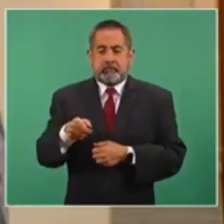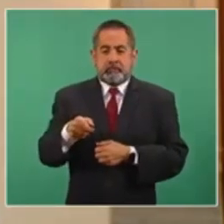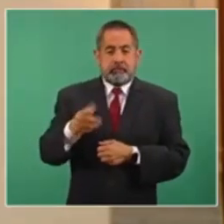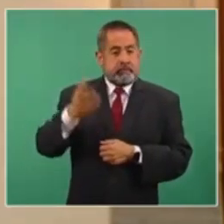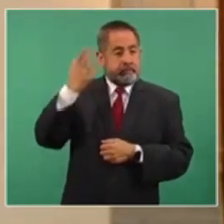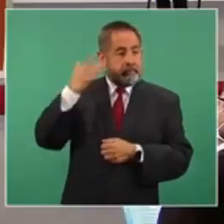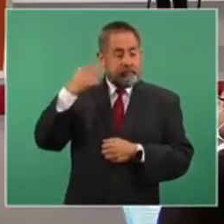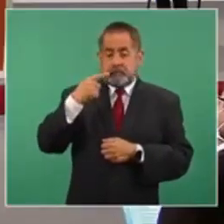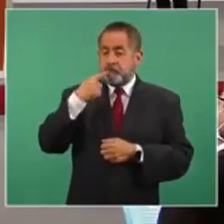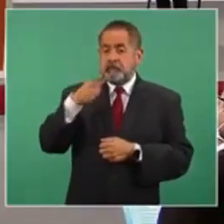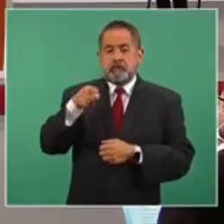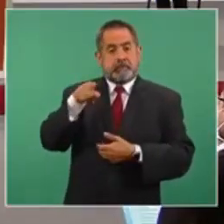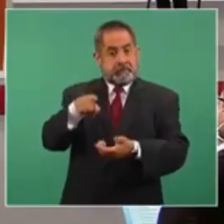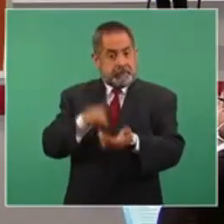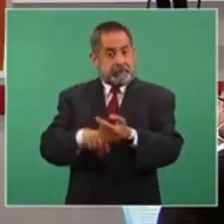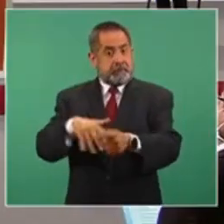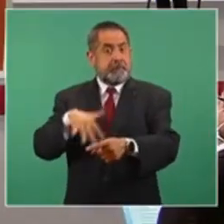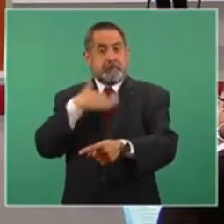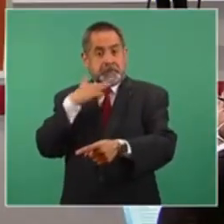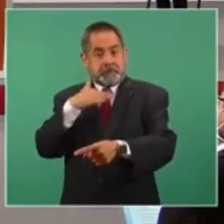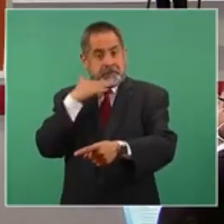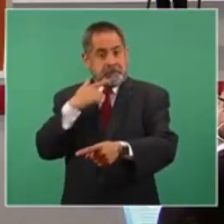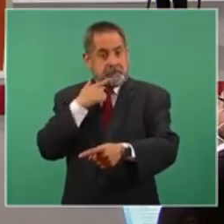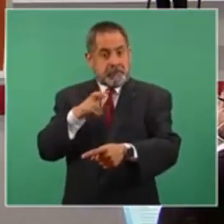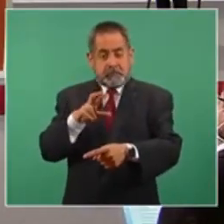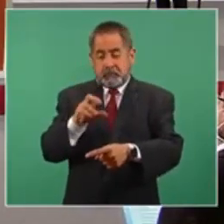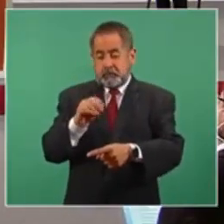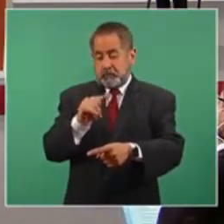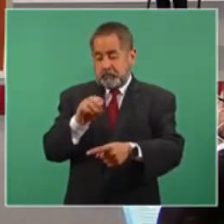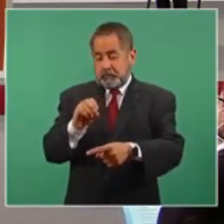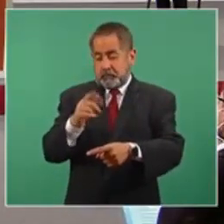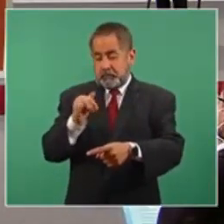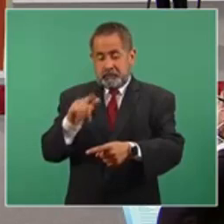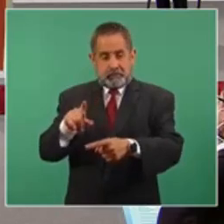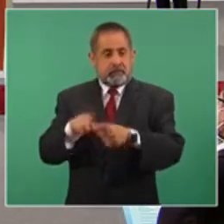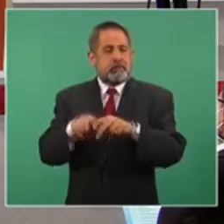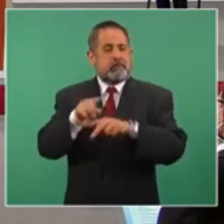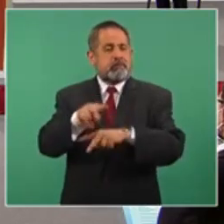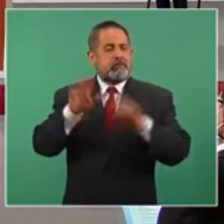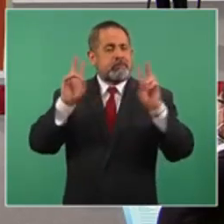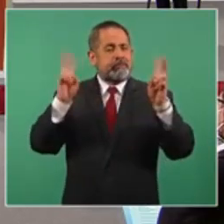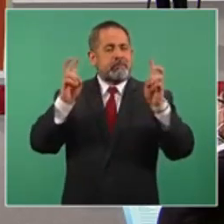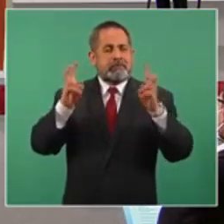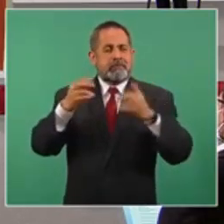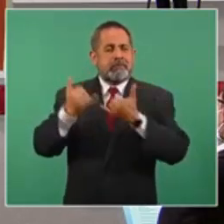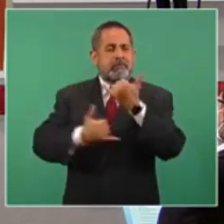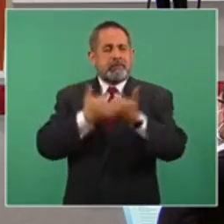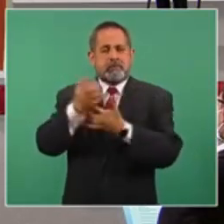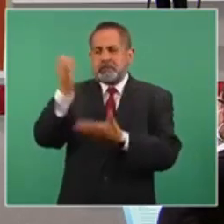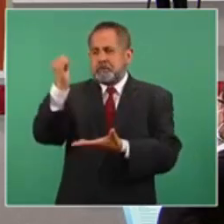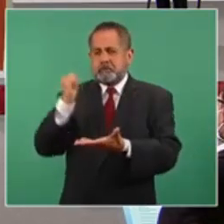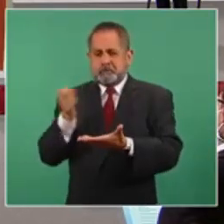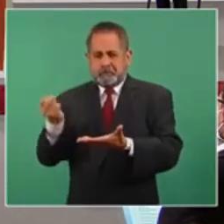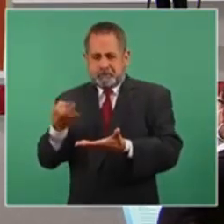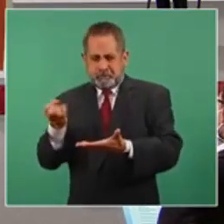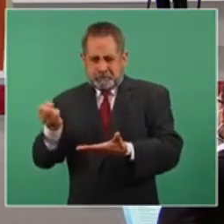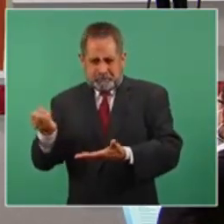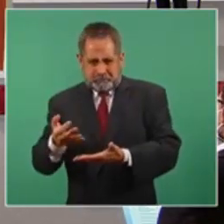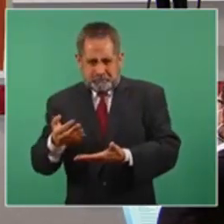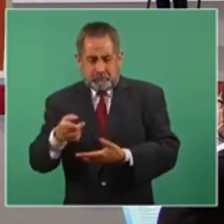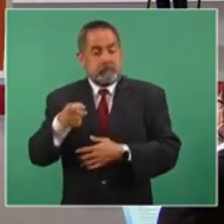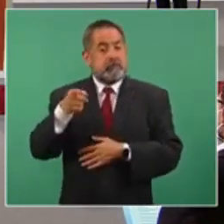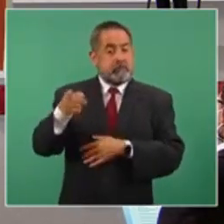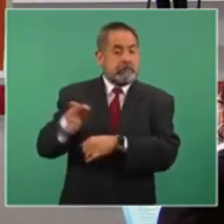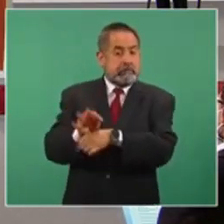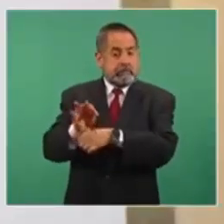había acusado de corrupción en un tema de casinos, pues votó en contra